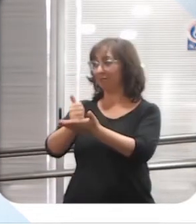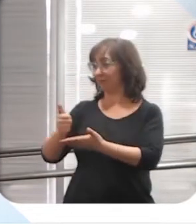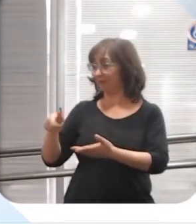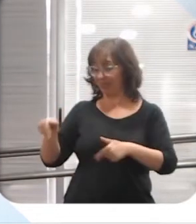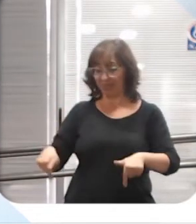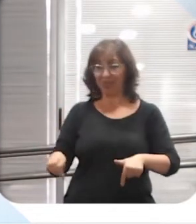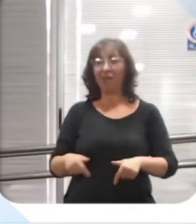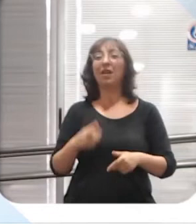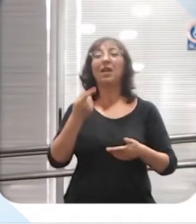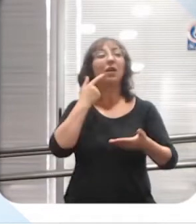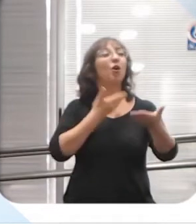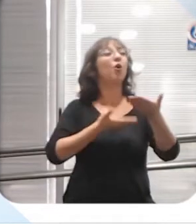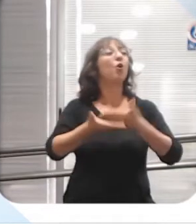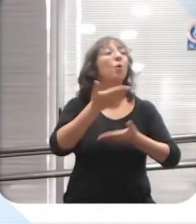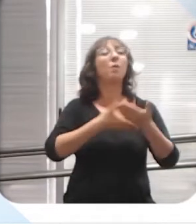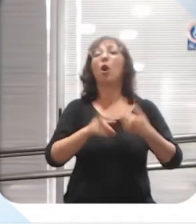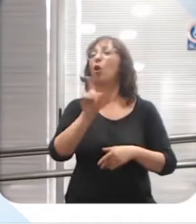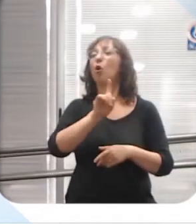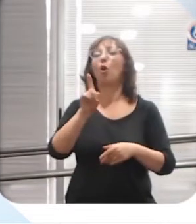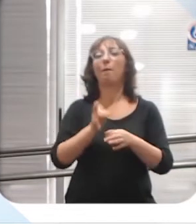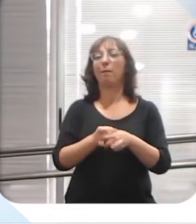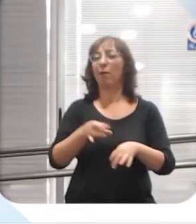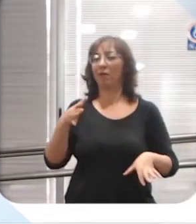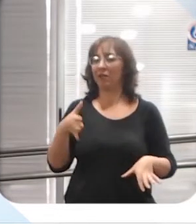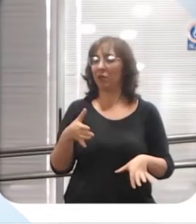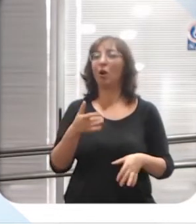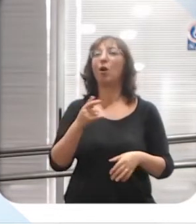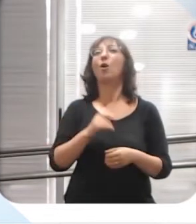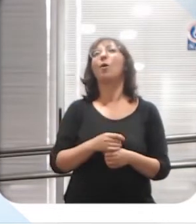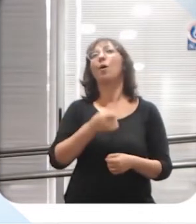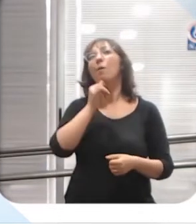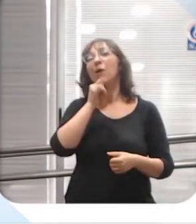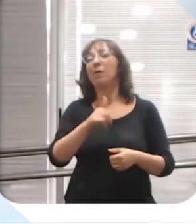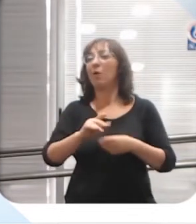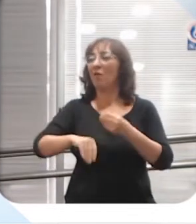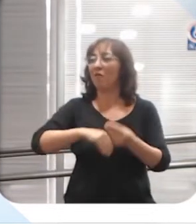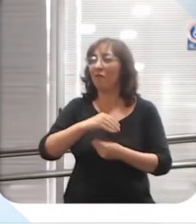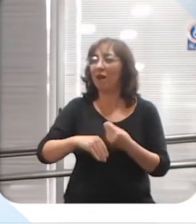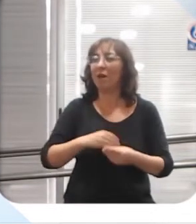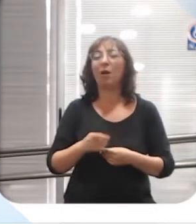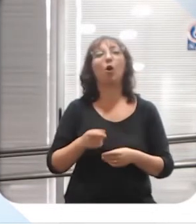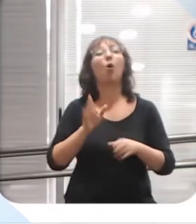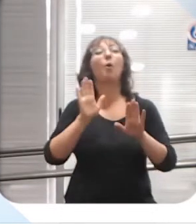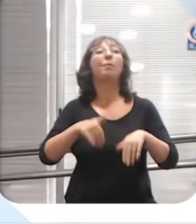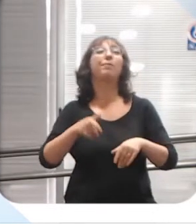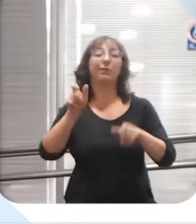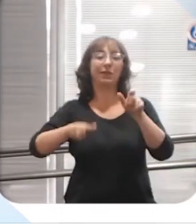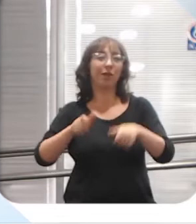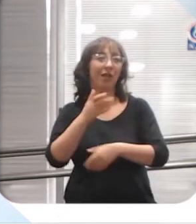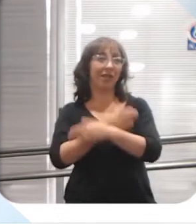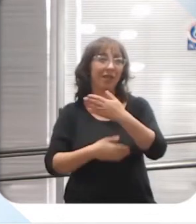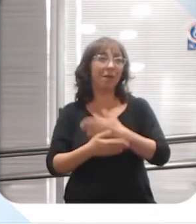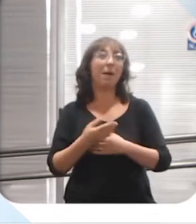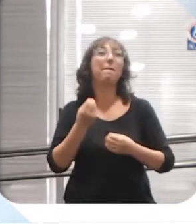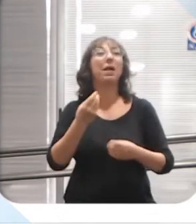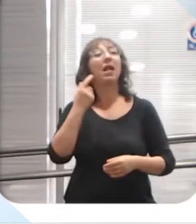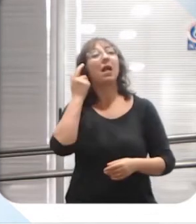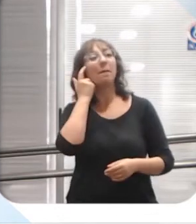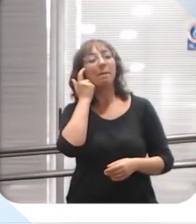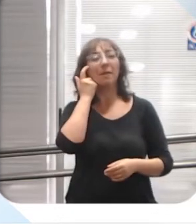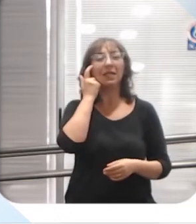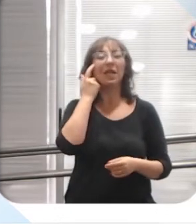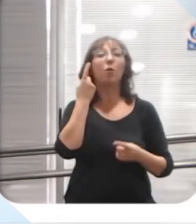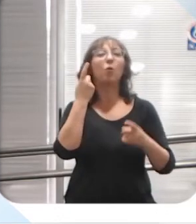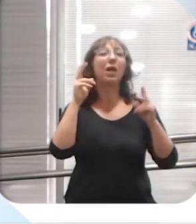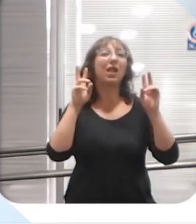y bueno, y compartirla con los que no son profesionales, los que son, por ejemplo, familiares de personas con discapacidad, para pensar en